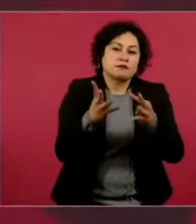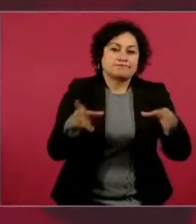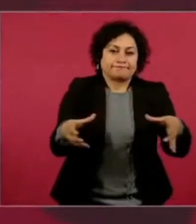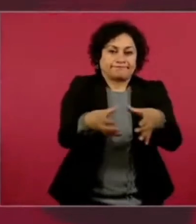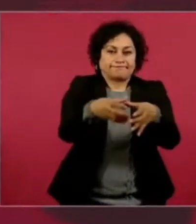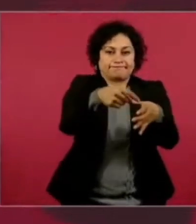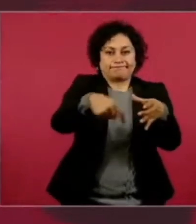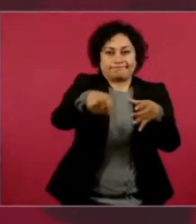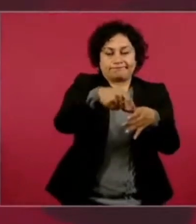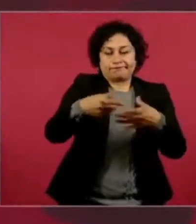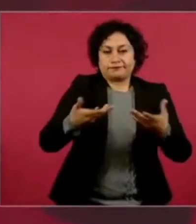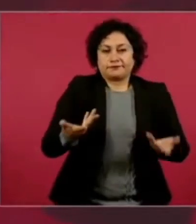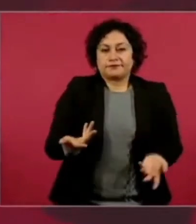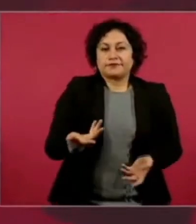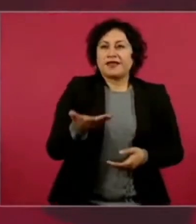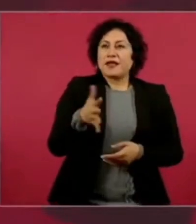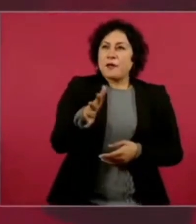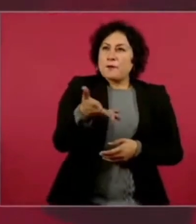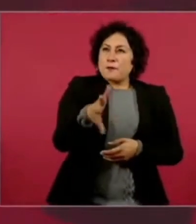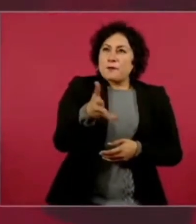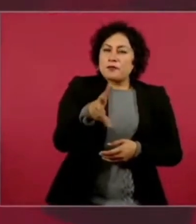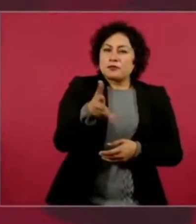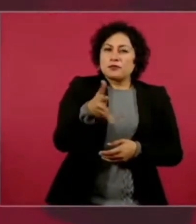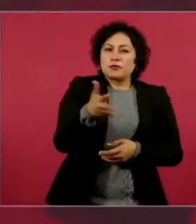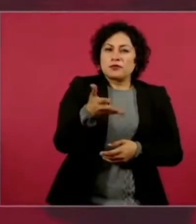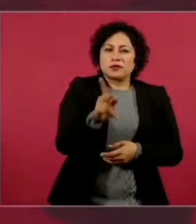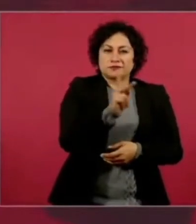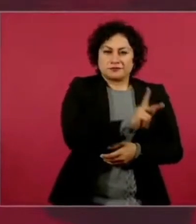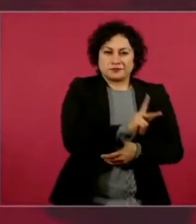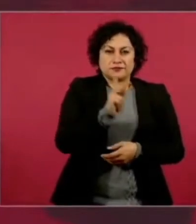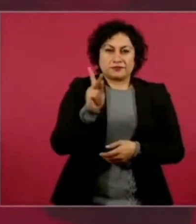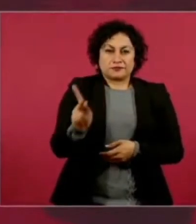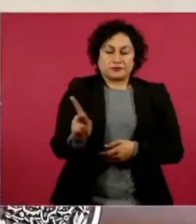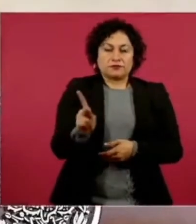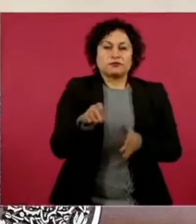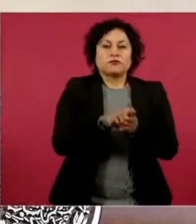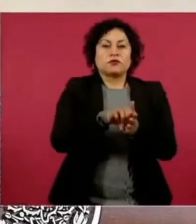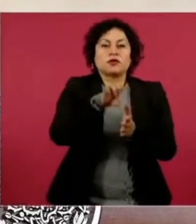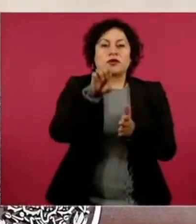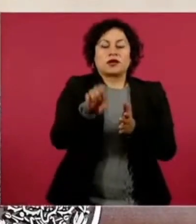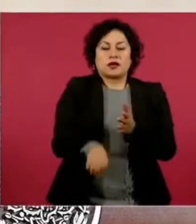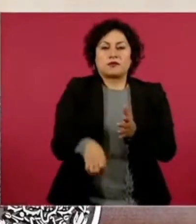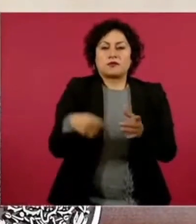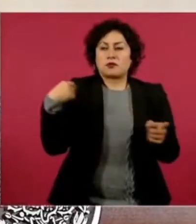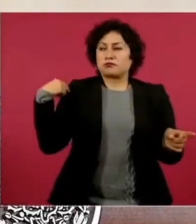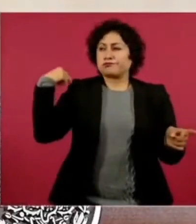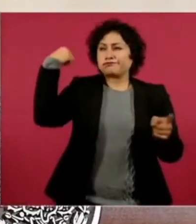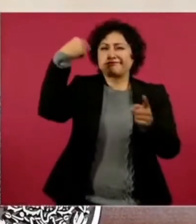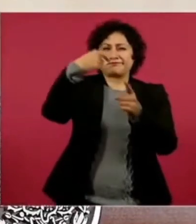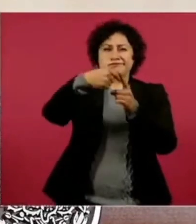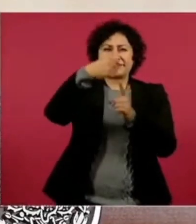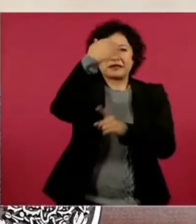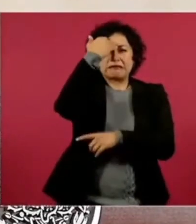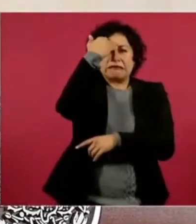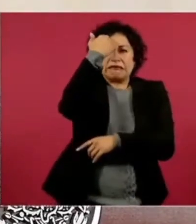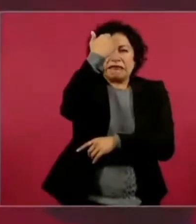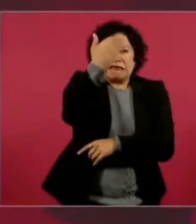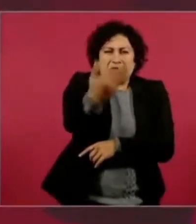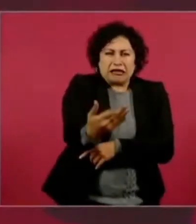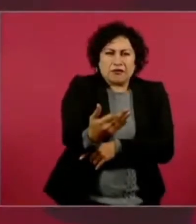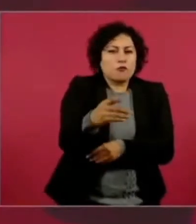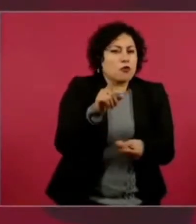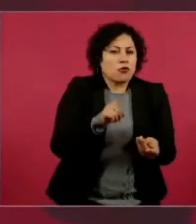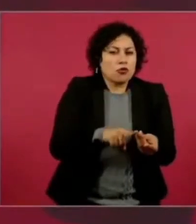Y es un poco lo que sucede a veces hasta por meses en Italia, en